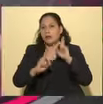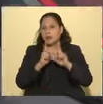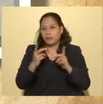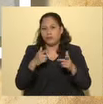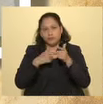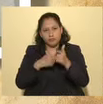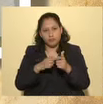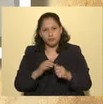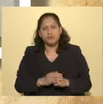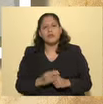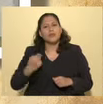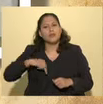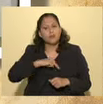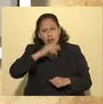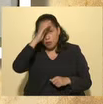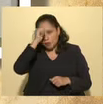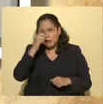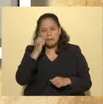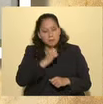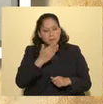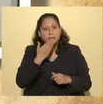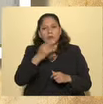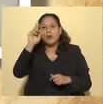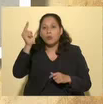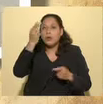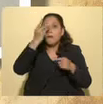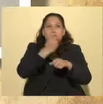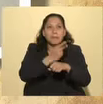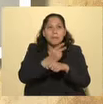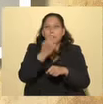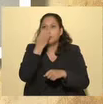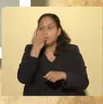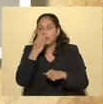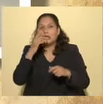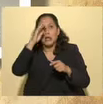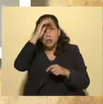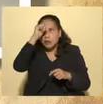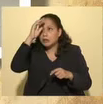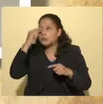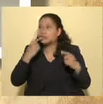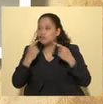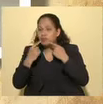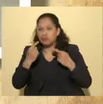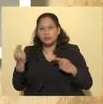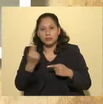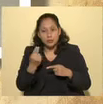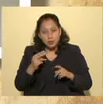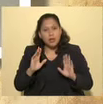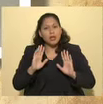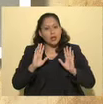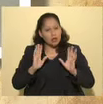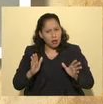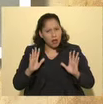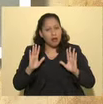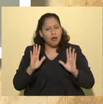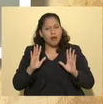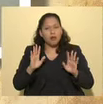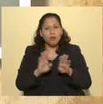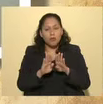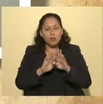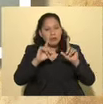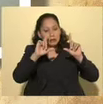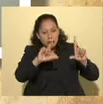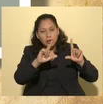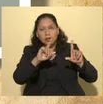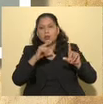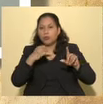Sí, hemos hecho muchos convenios con universidades, con preparatorias, porque okay. Yo coincido, ya hay un medio eslogan que